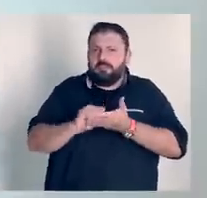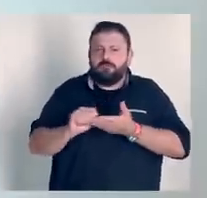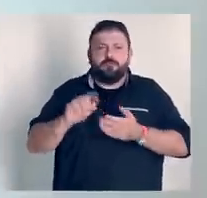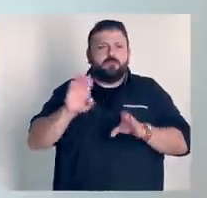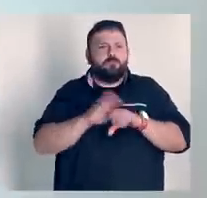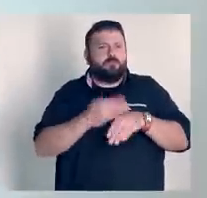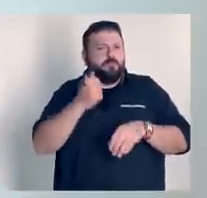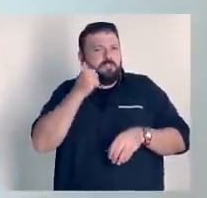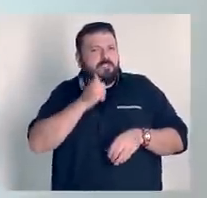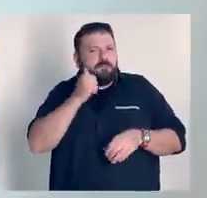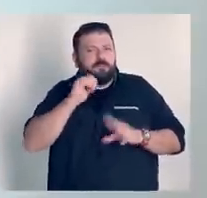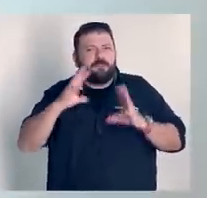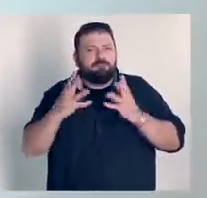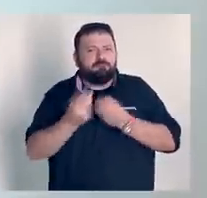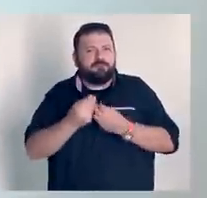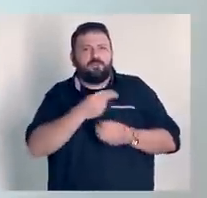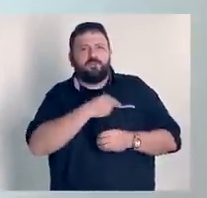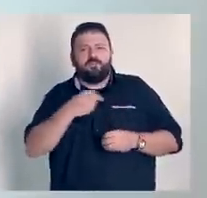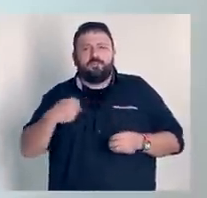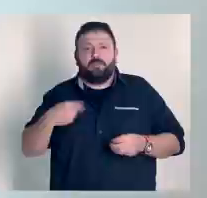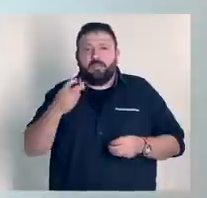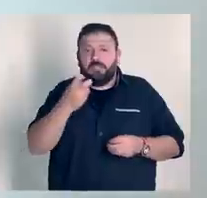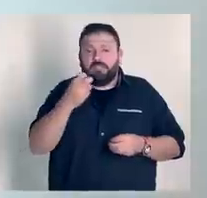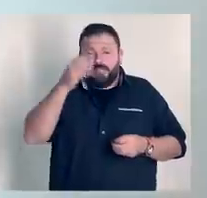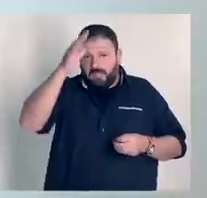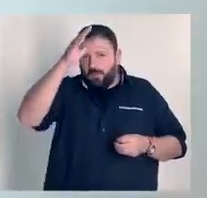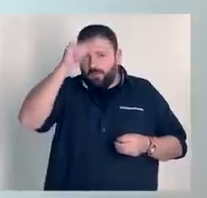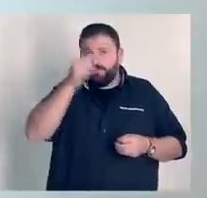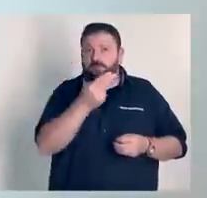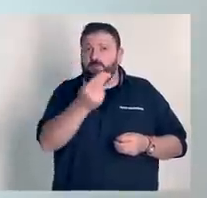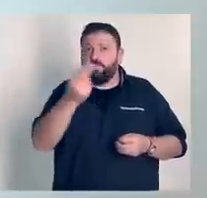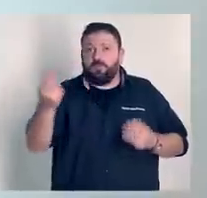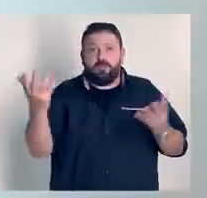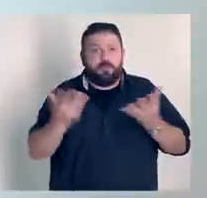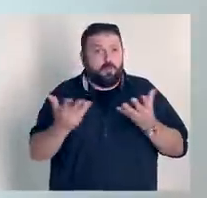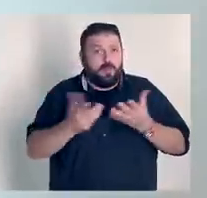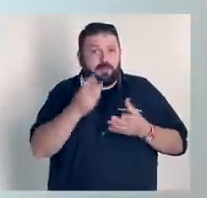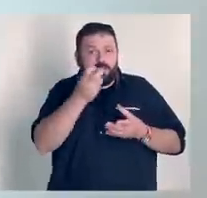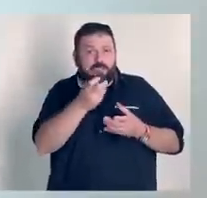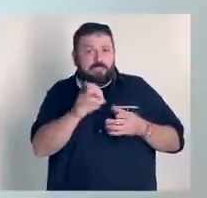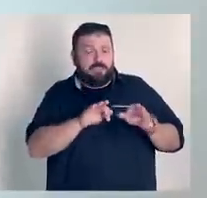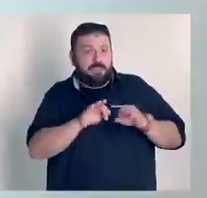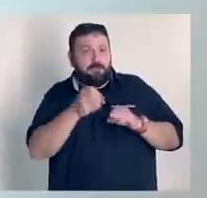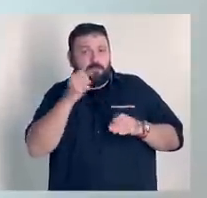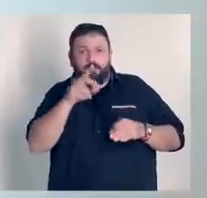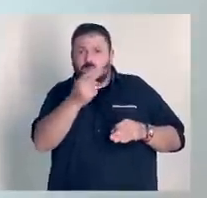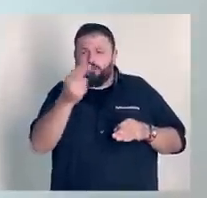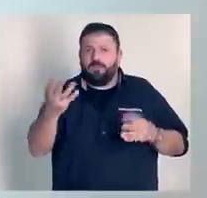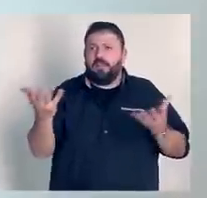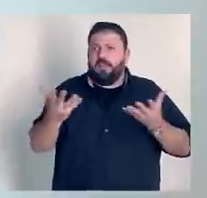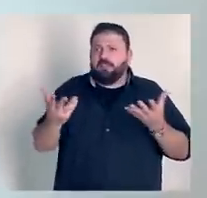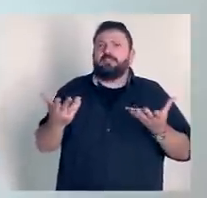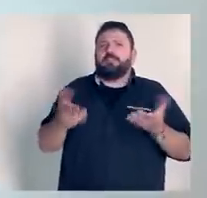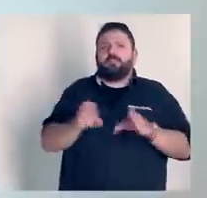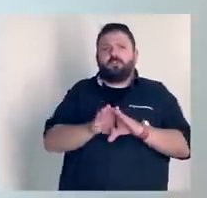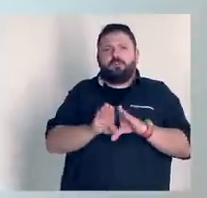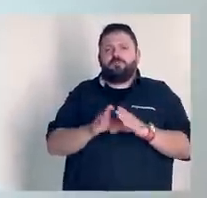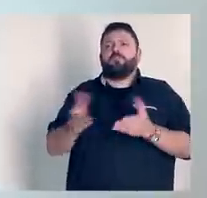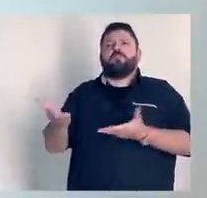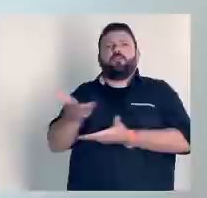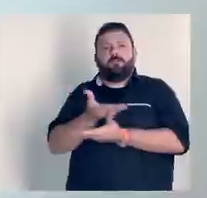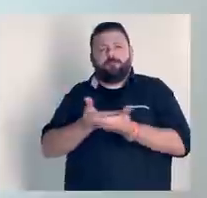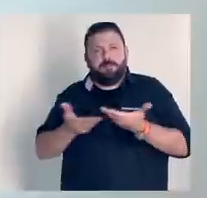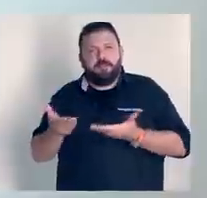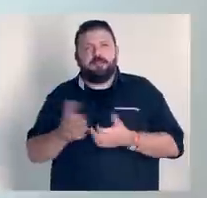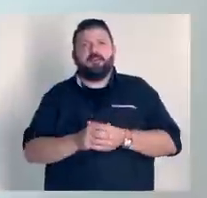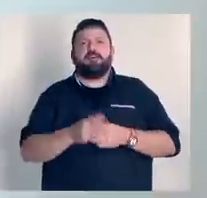parte de nosotros. Recuerden que esta comunidad la hacen ustedes. Si ustedes no forman parte de esto, comparten, entre ustedes se retroalimentan,